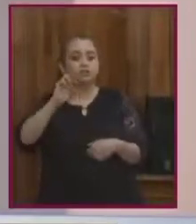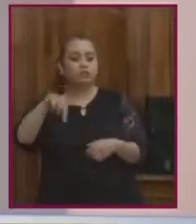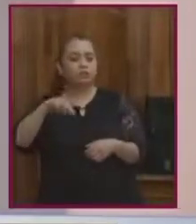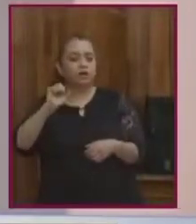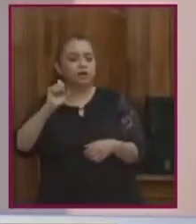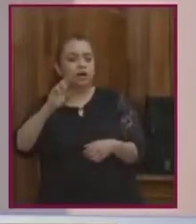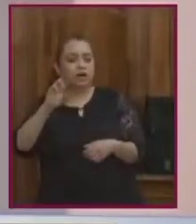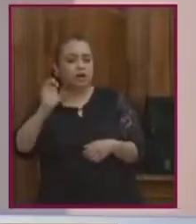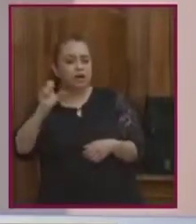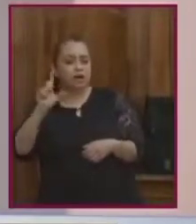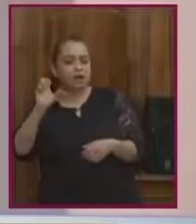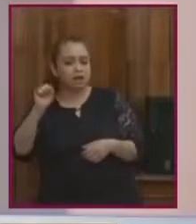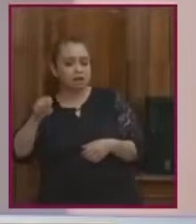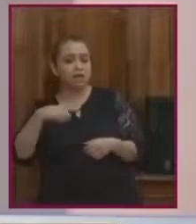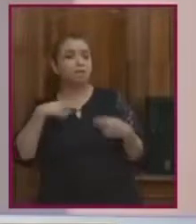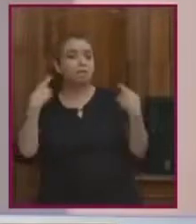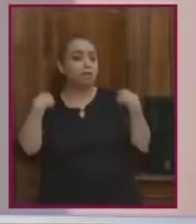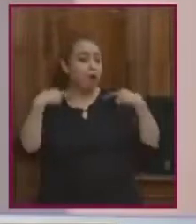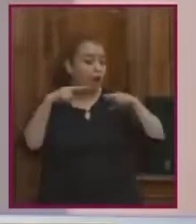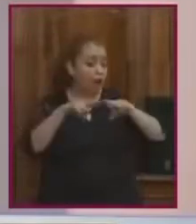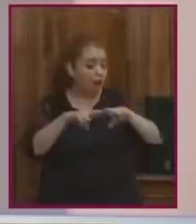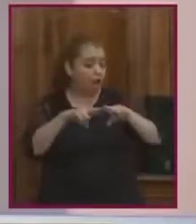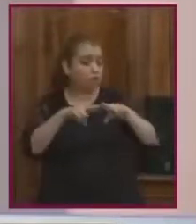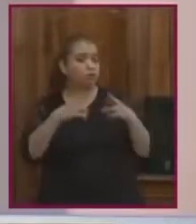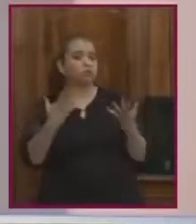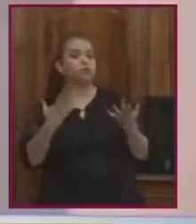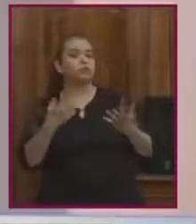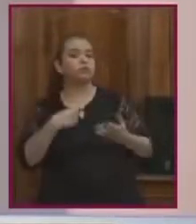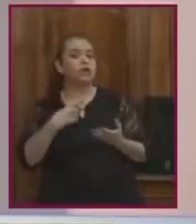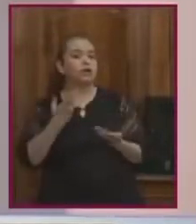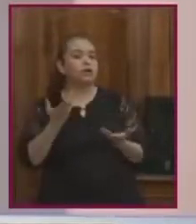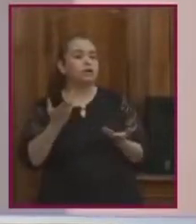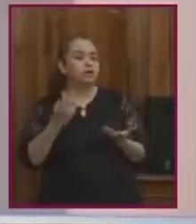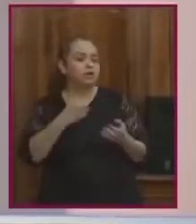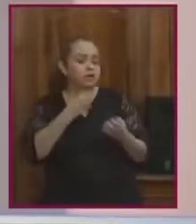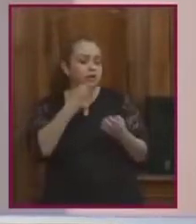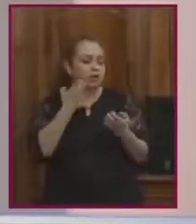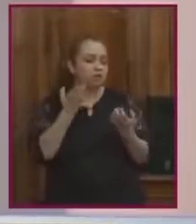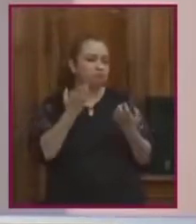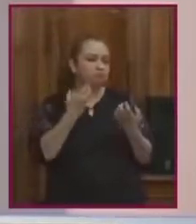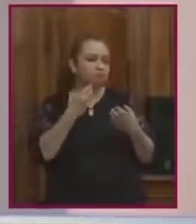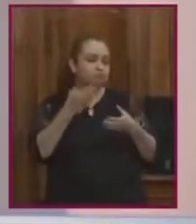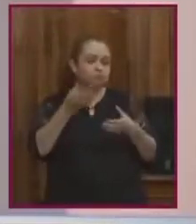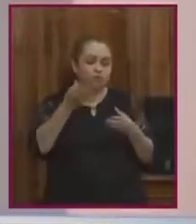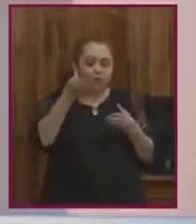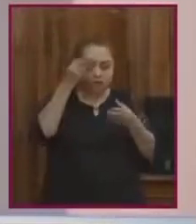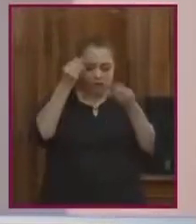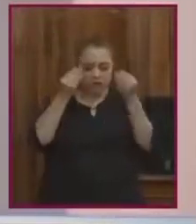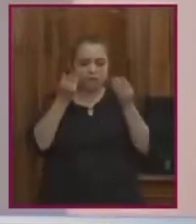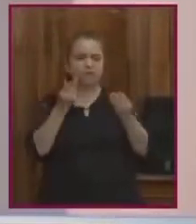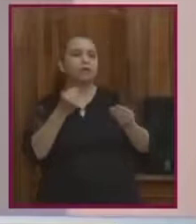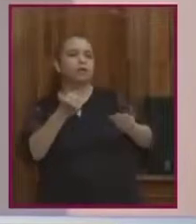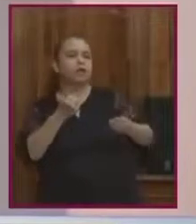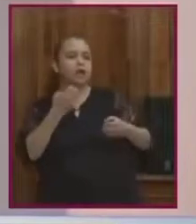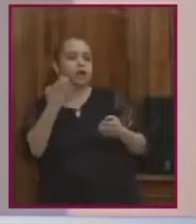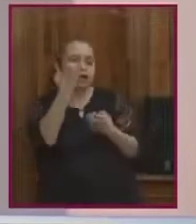profesores y profesoras que se han dedicado al estudio de la